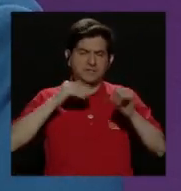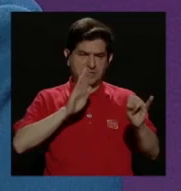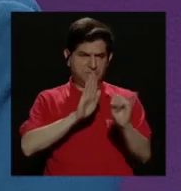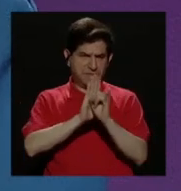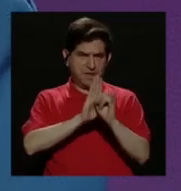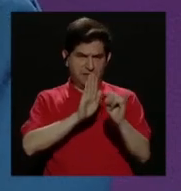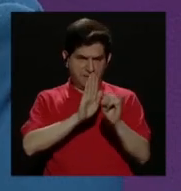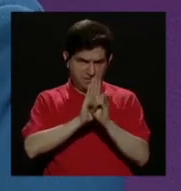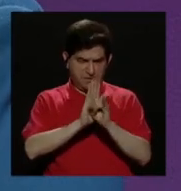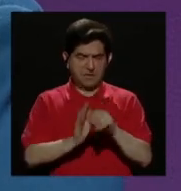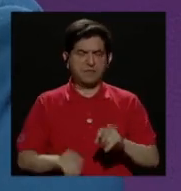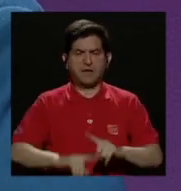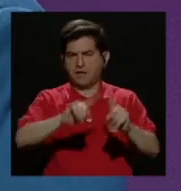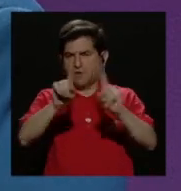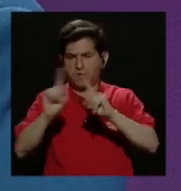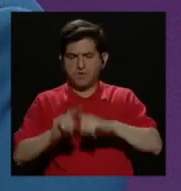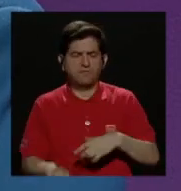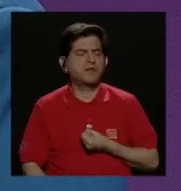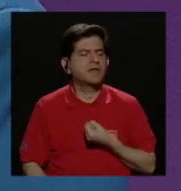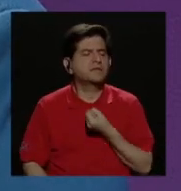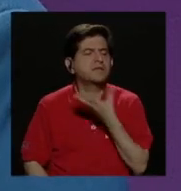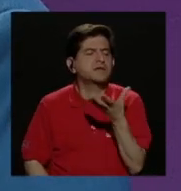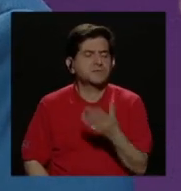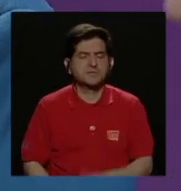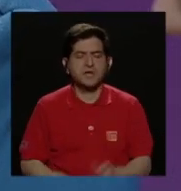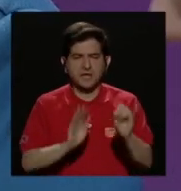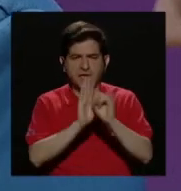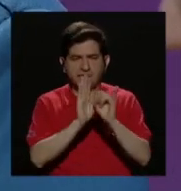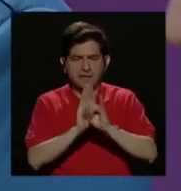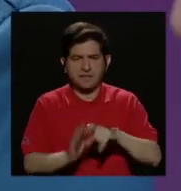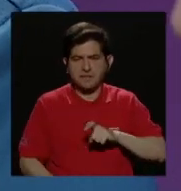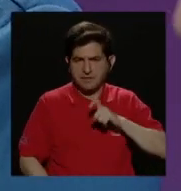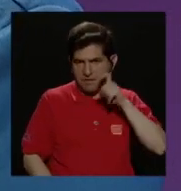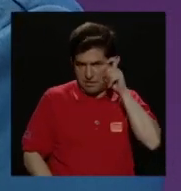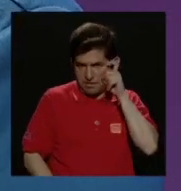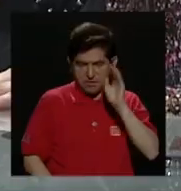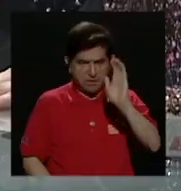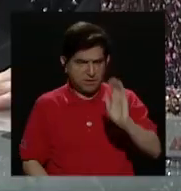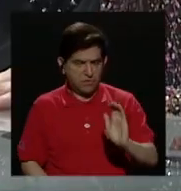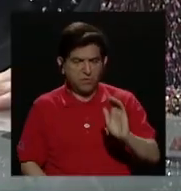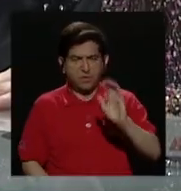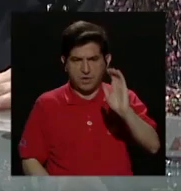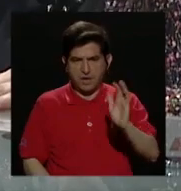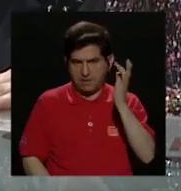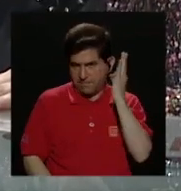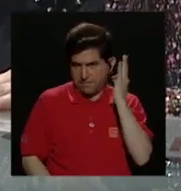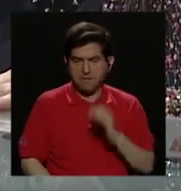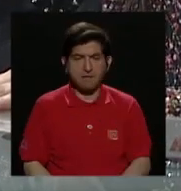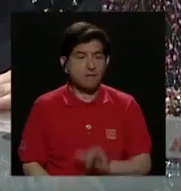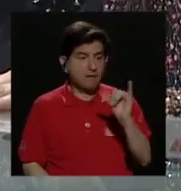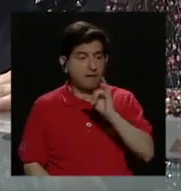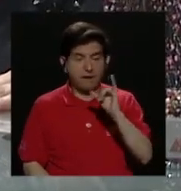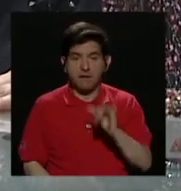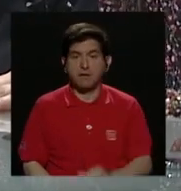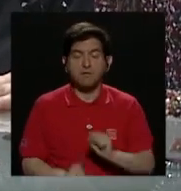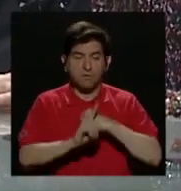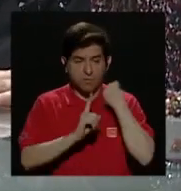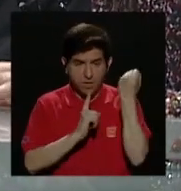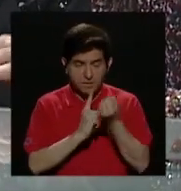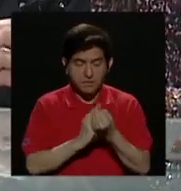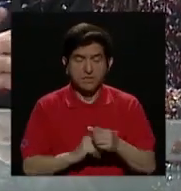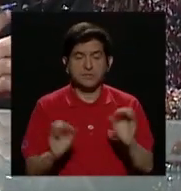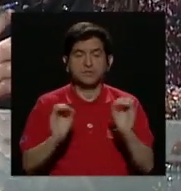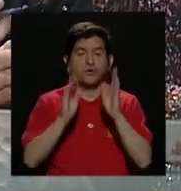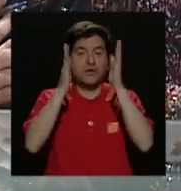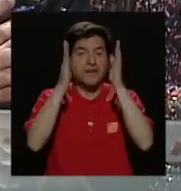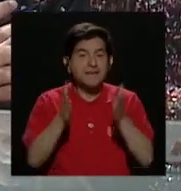identidad o las diferentes expresiones de la identidad de género de su niño o su niño, también hay que tocar el punto cuando ningún